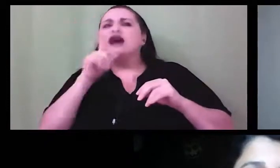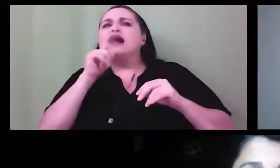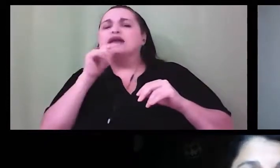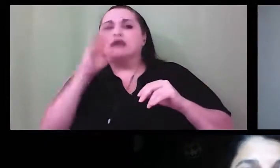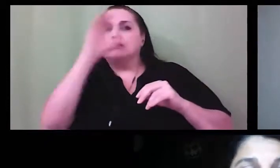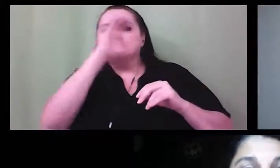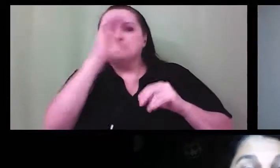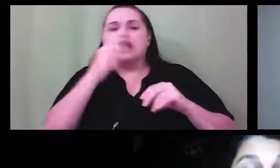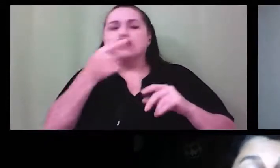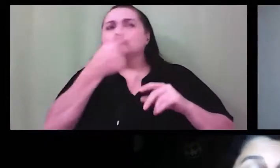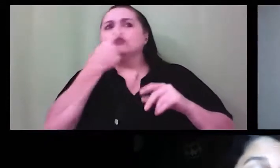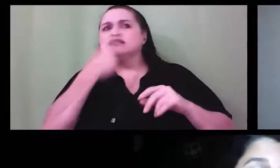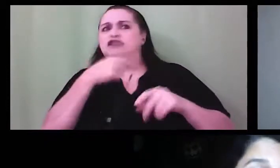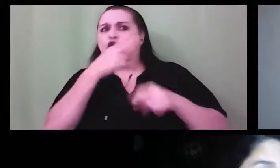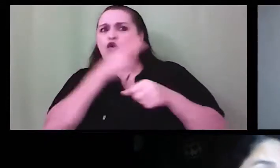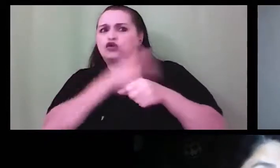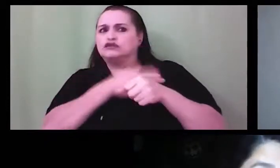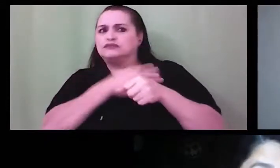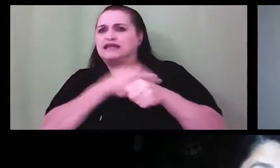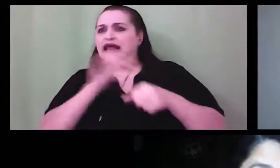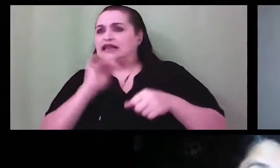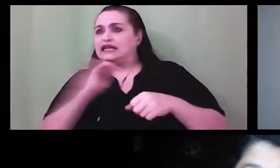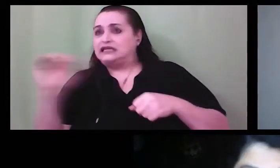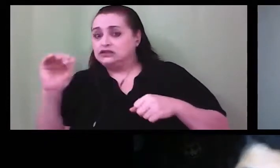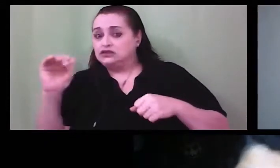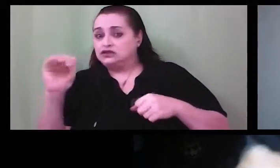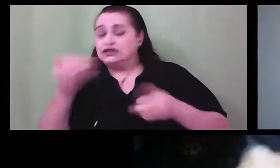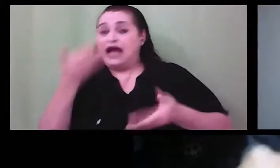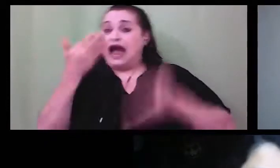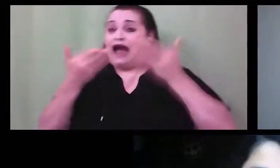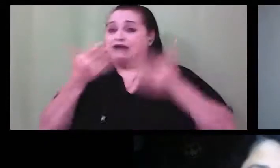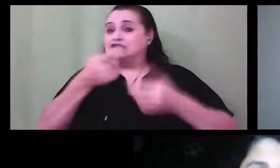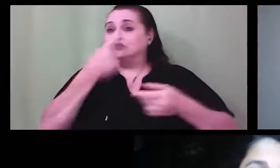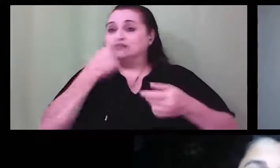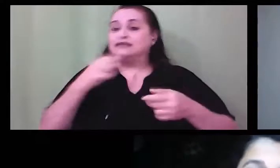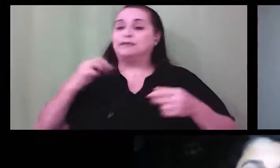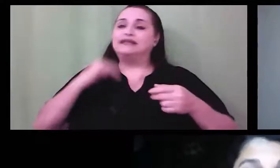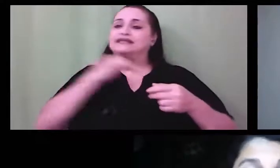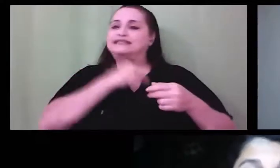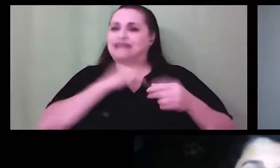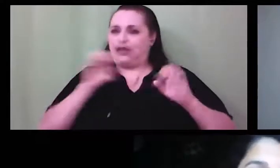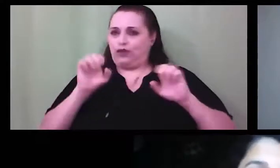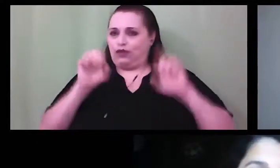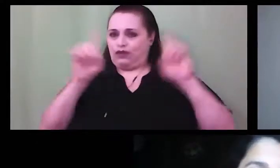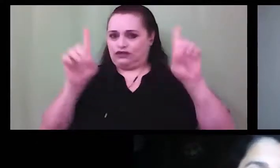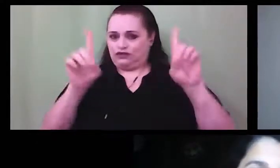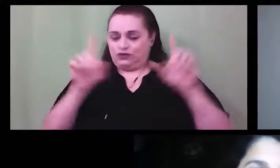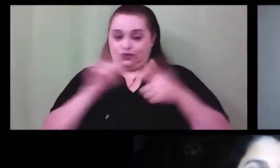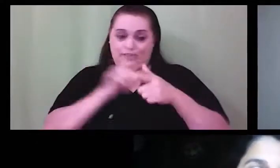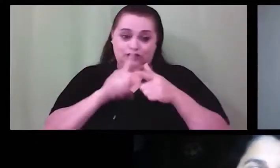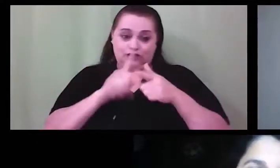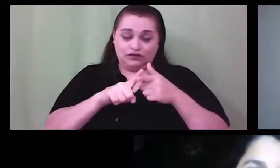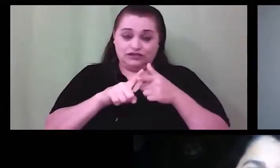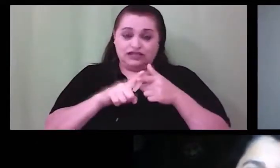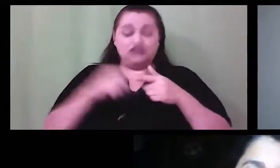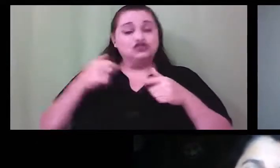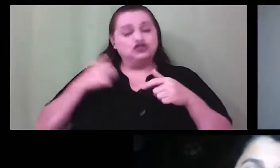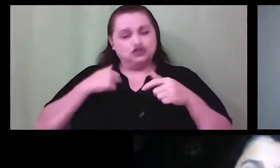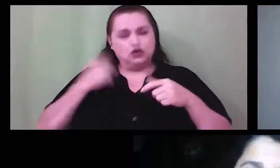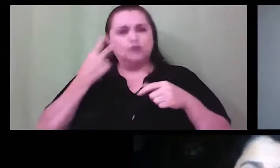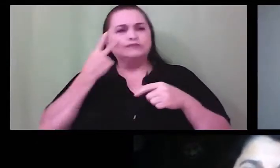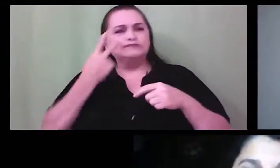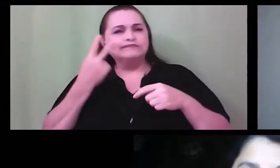de niños, a veces nos dicen Ministerio de Educación. Entonces yo estaba viendo